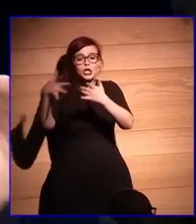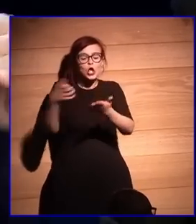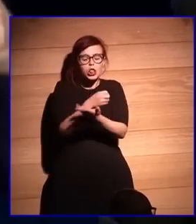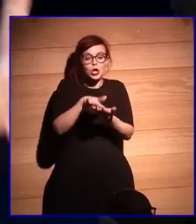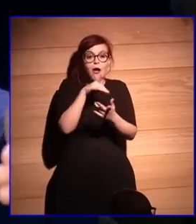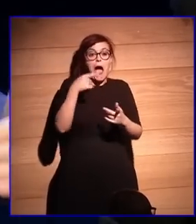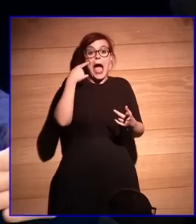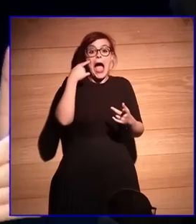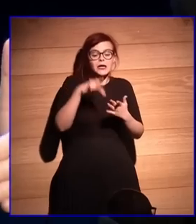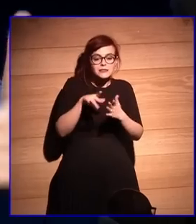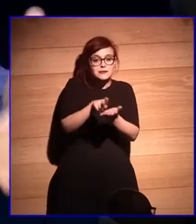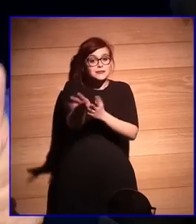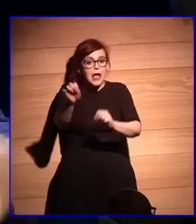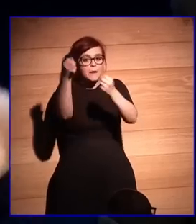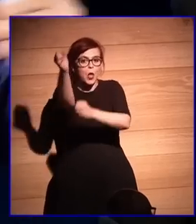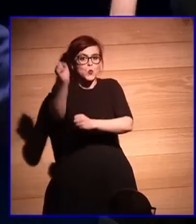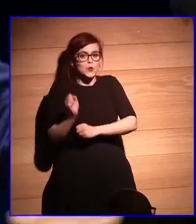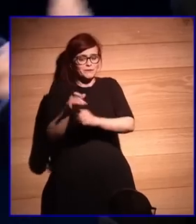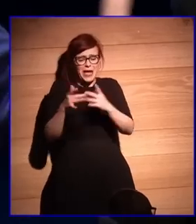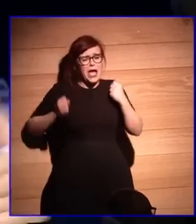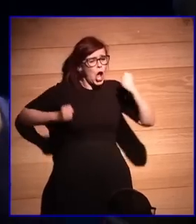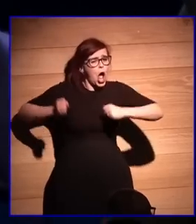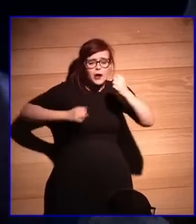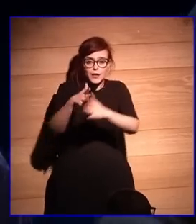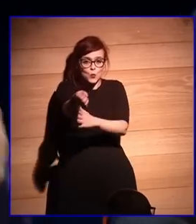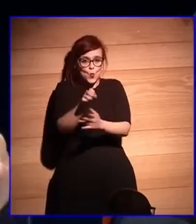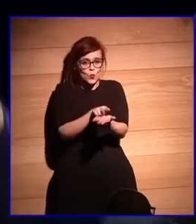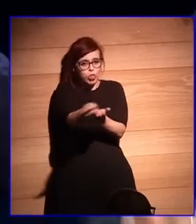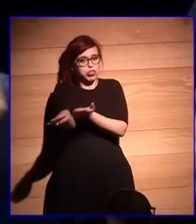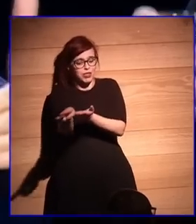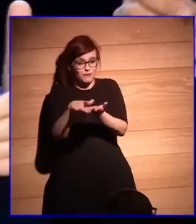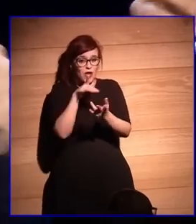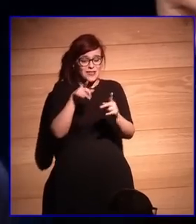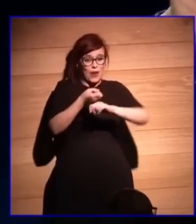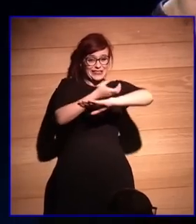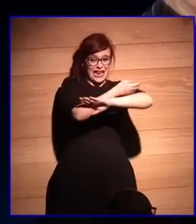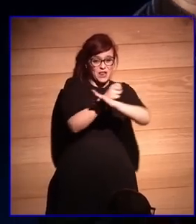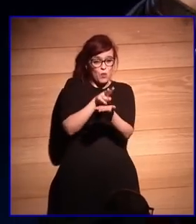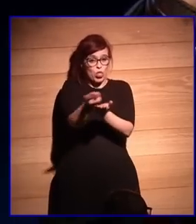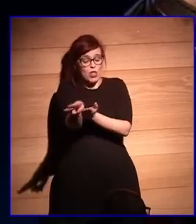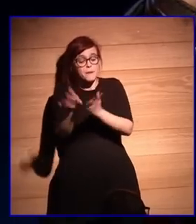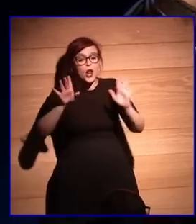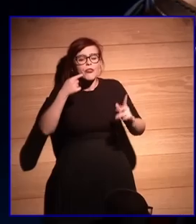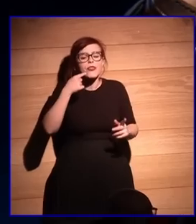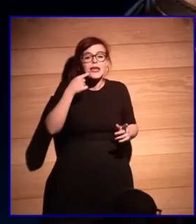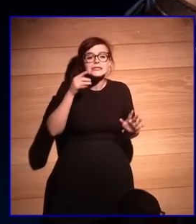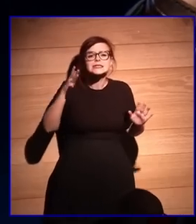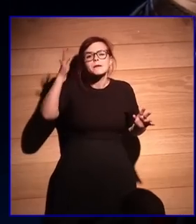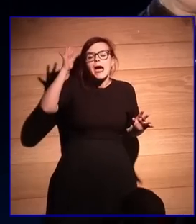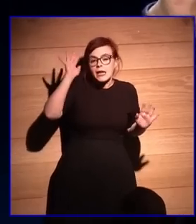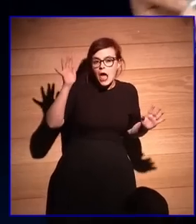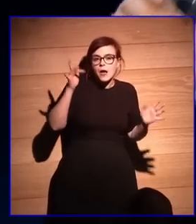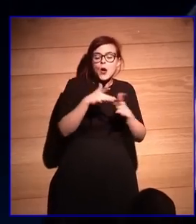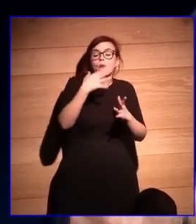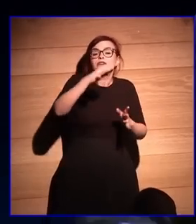hacía. Todo el mundo decía, ¿lo harías? ¿Lo salvarías? Te dije, corriendo, hacerlo y tal. Todo el mundo salvaba el tren. Pero de pronto decías, pero tú le